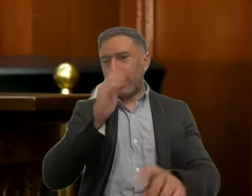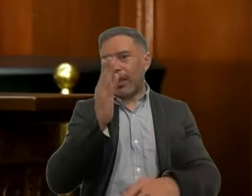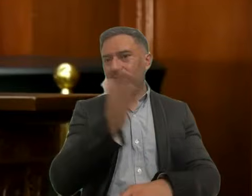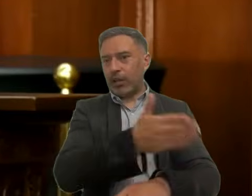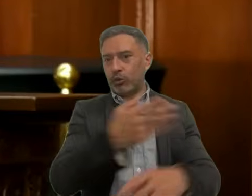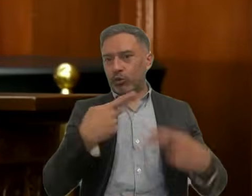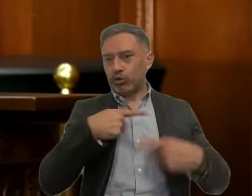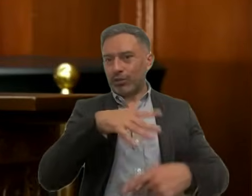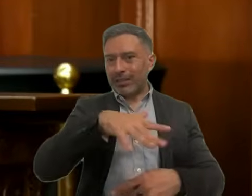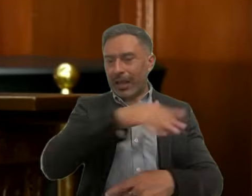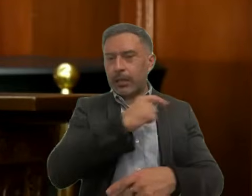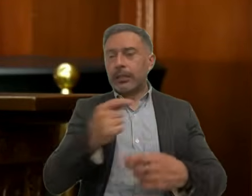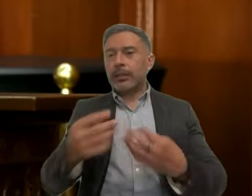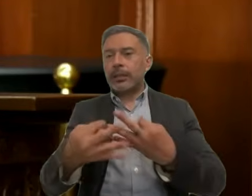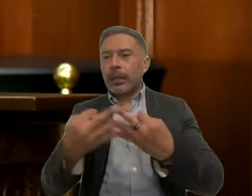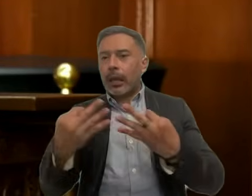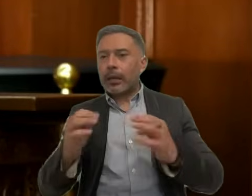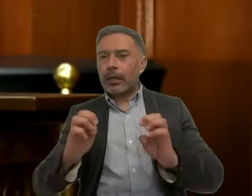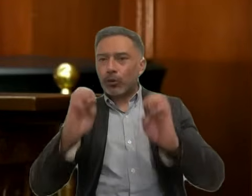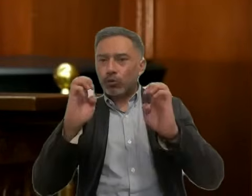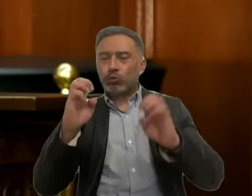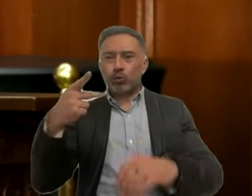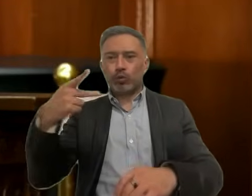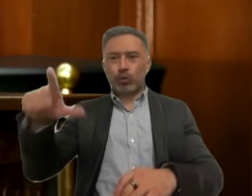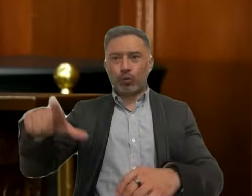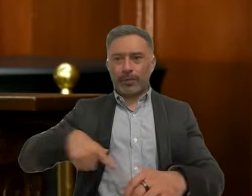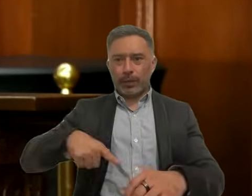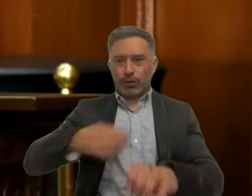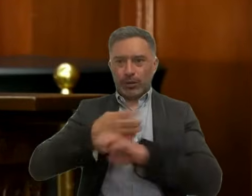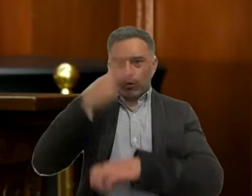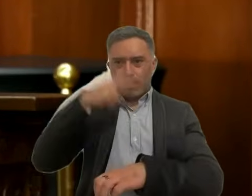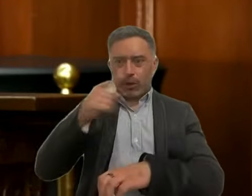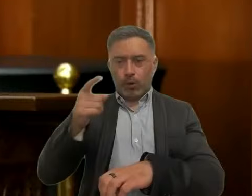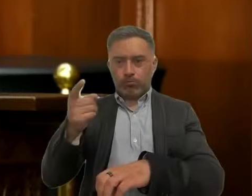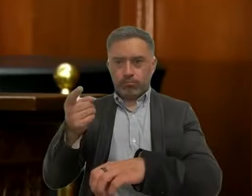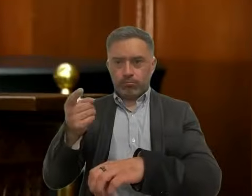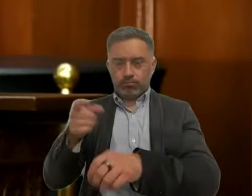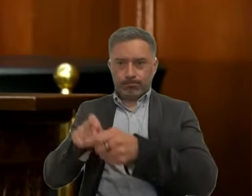de inmuebles del Ejecutivo Estatal para